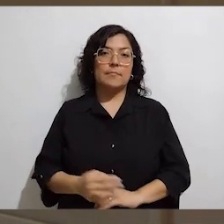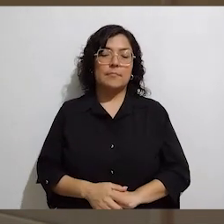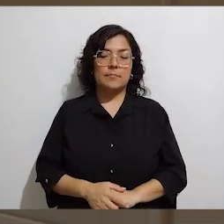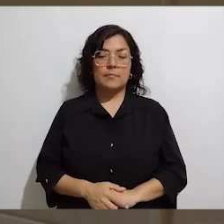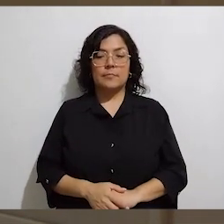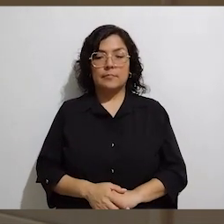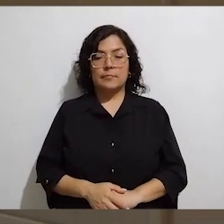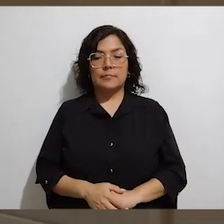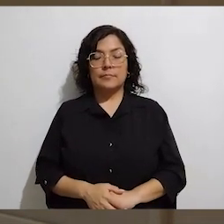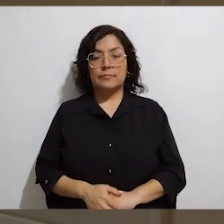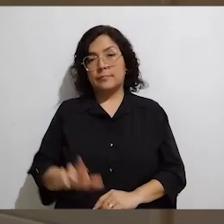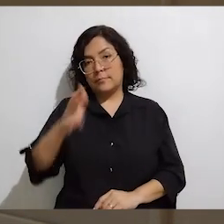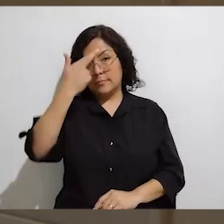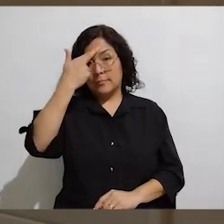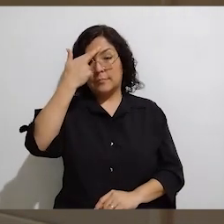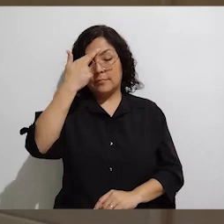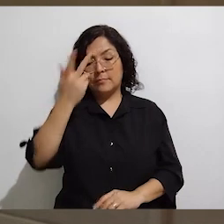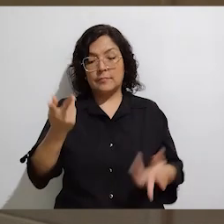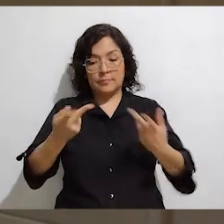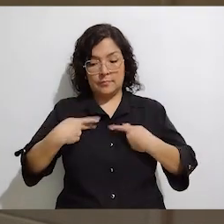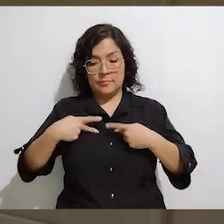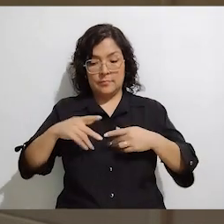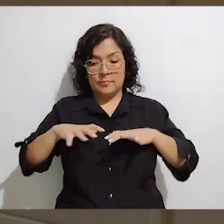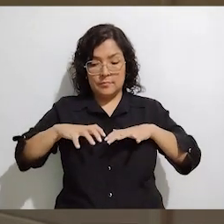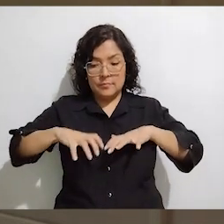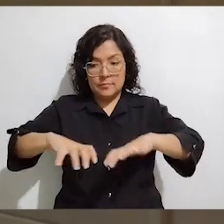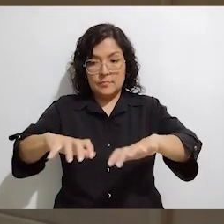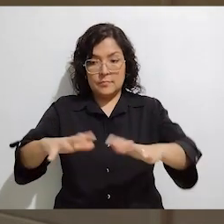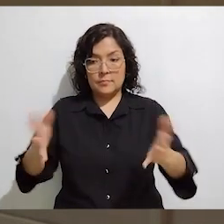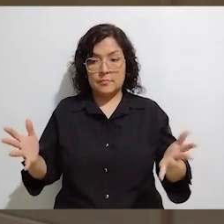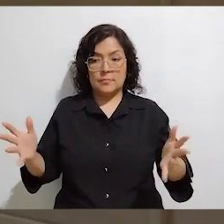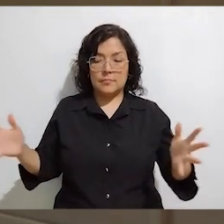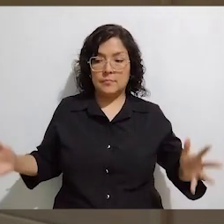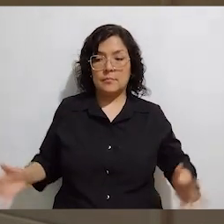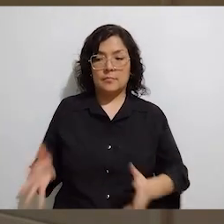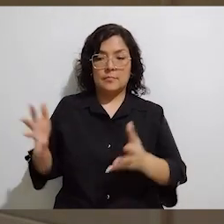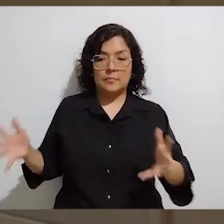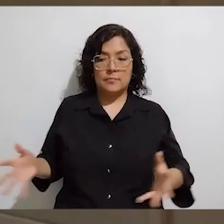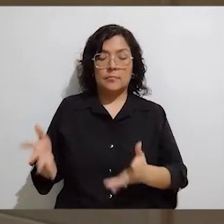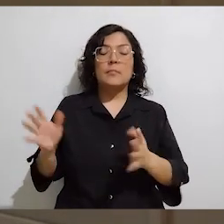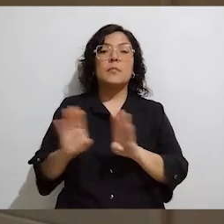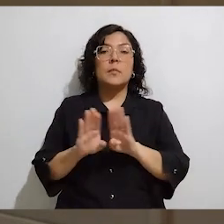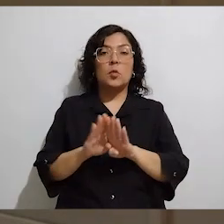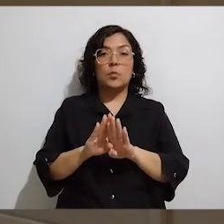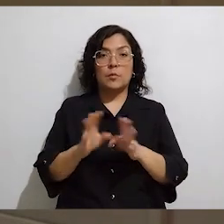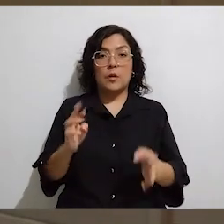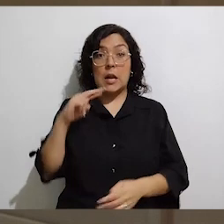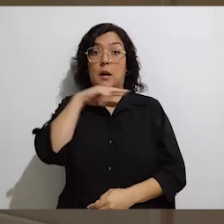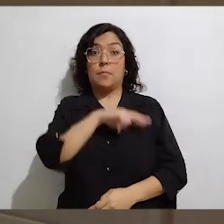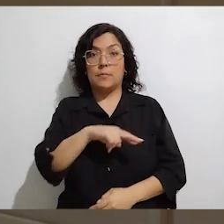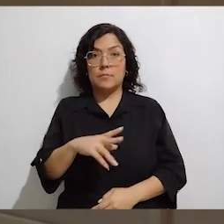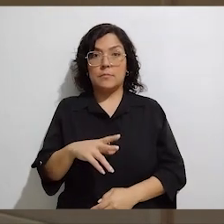educación cívica, la construcción de la ciudadanía no es un proceso que se haga de la noche a la mañana. Si yo tengo el día de